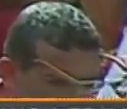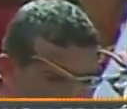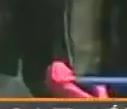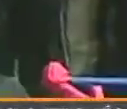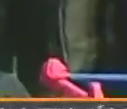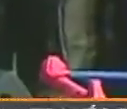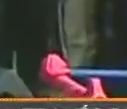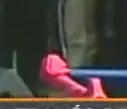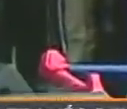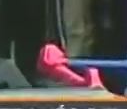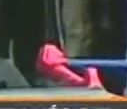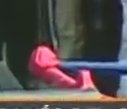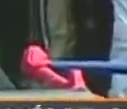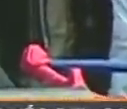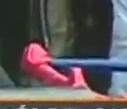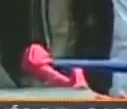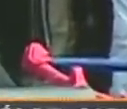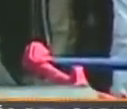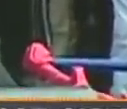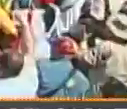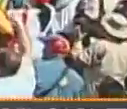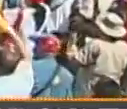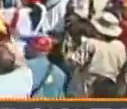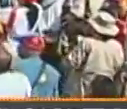¿En Washington o en Venezuela?